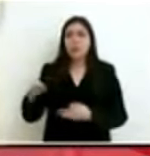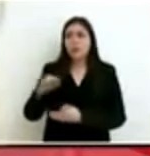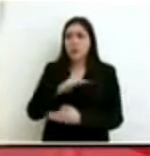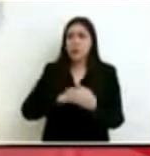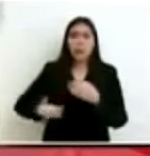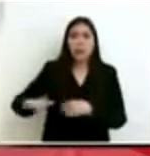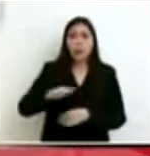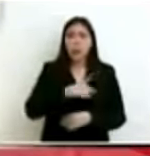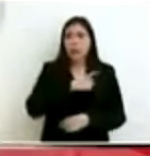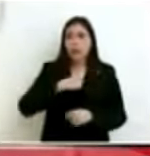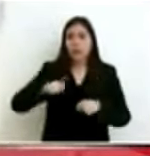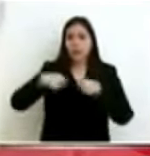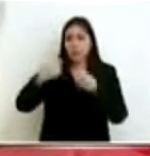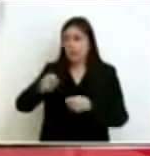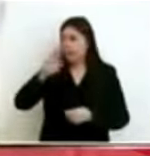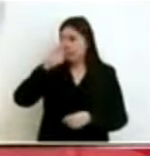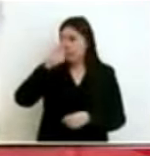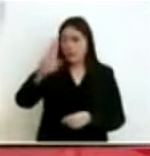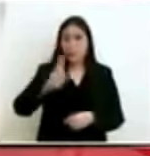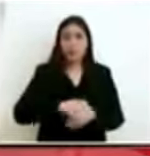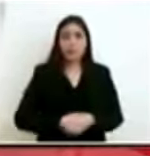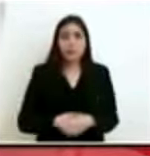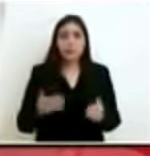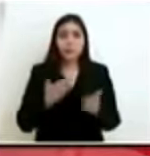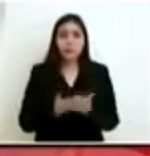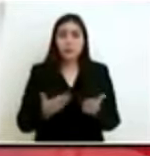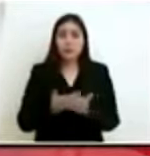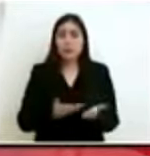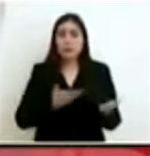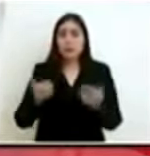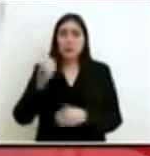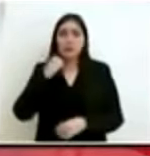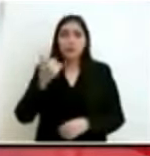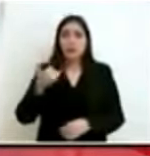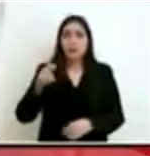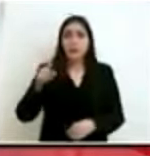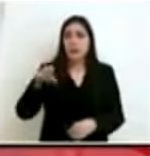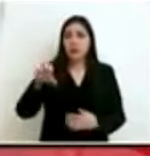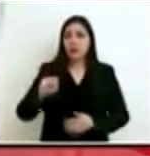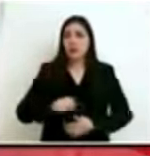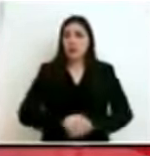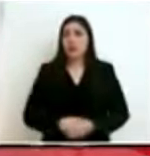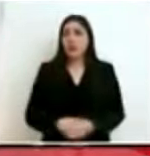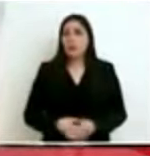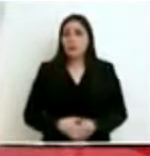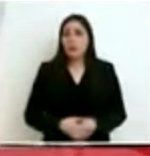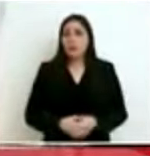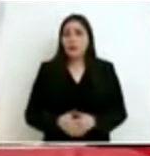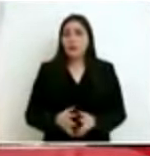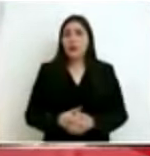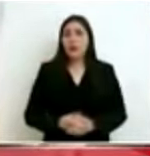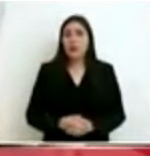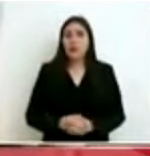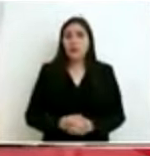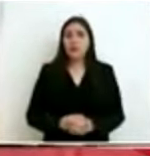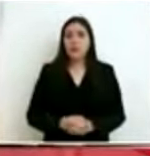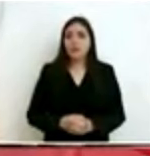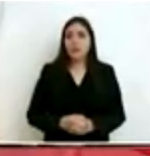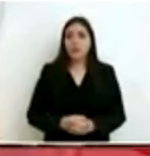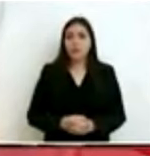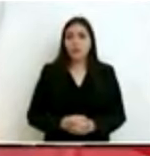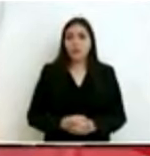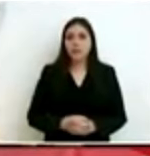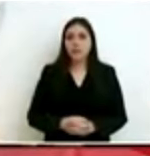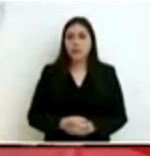merecen respeto. Tiene la palabra, senador Yunes. Me duele la agresión